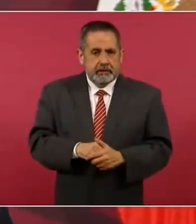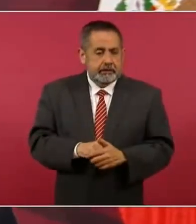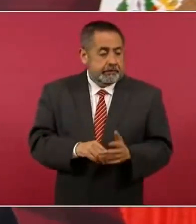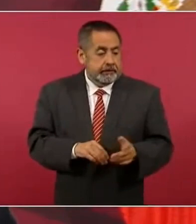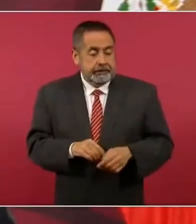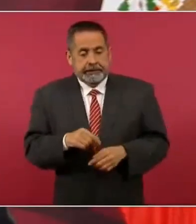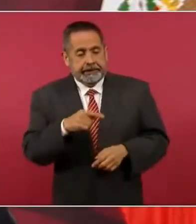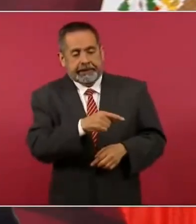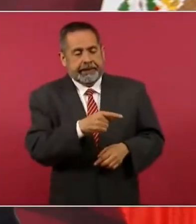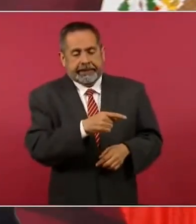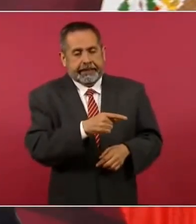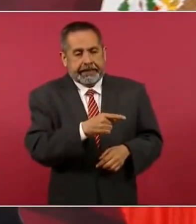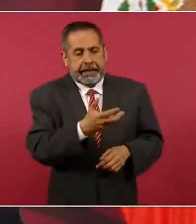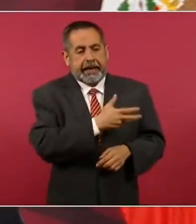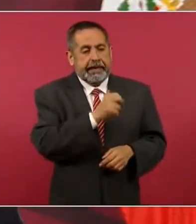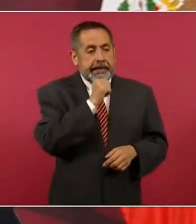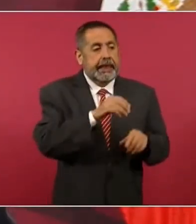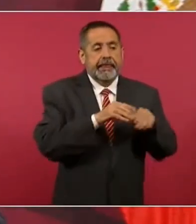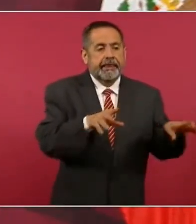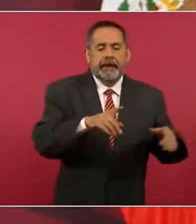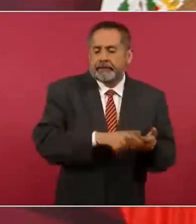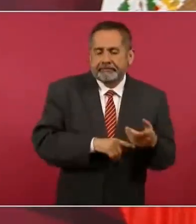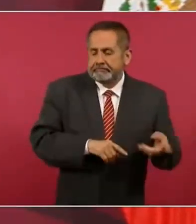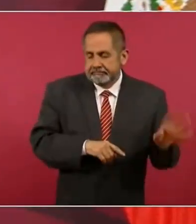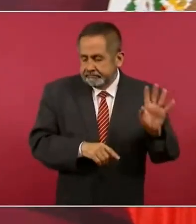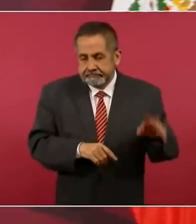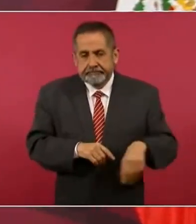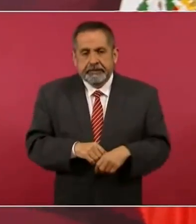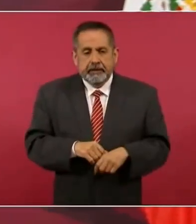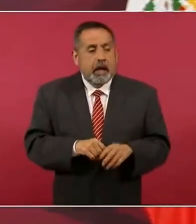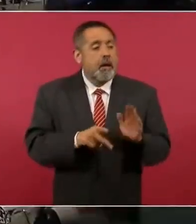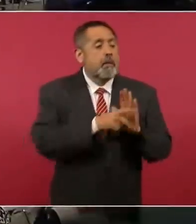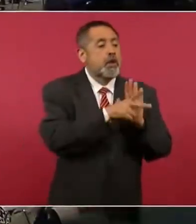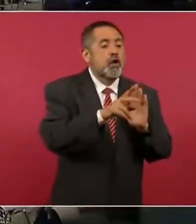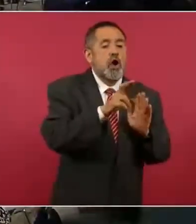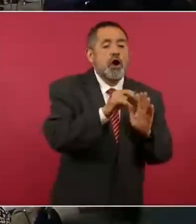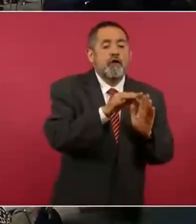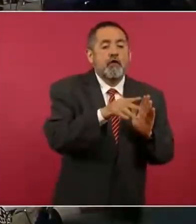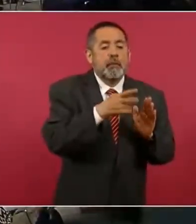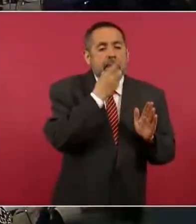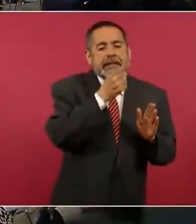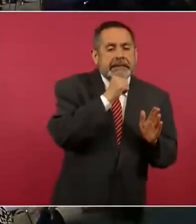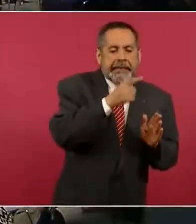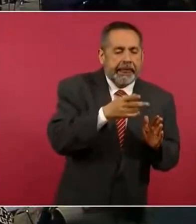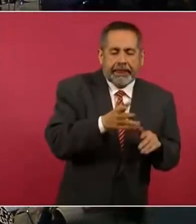que lo vayan a ver en el Reforma,